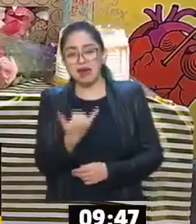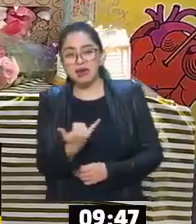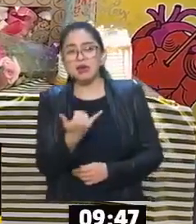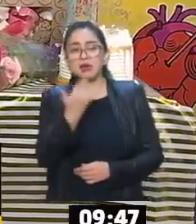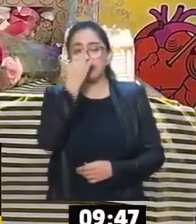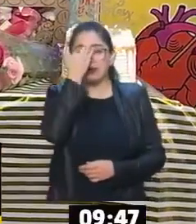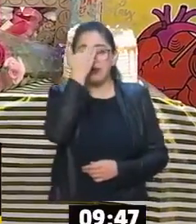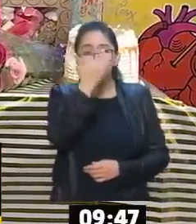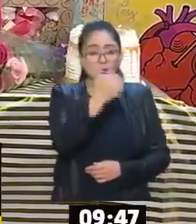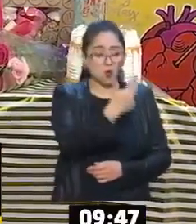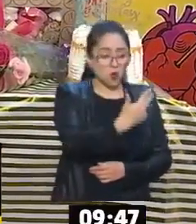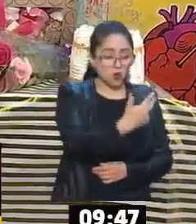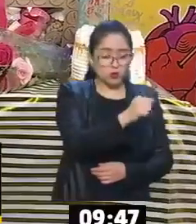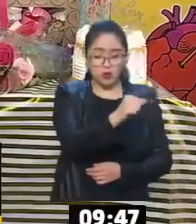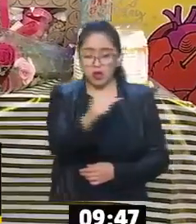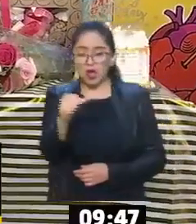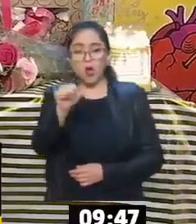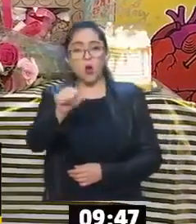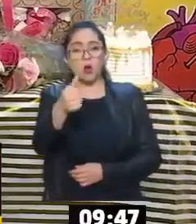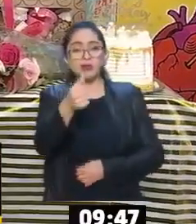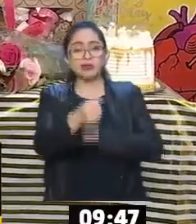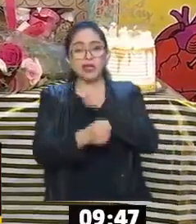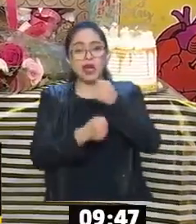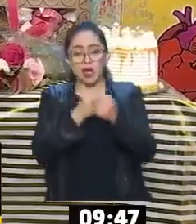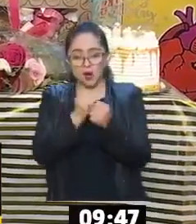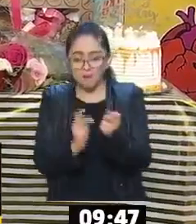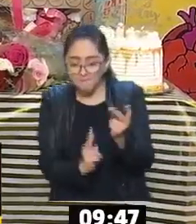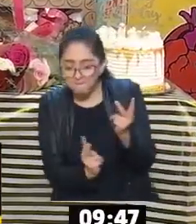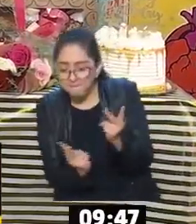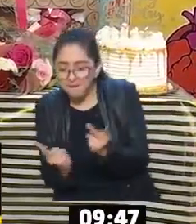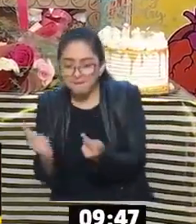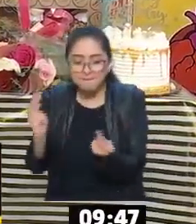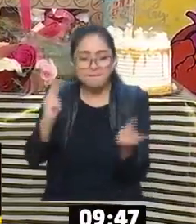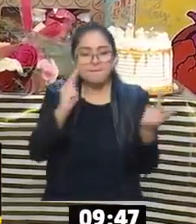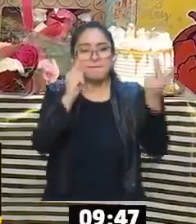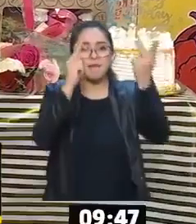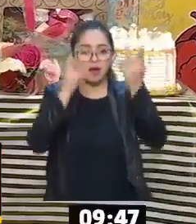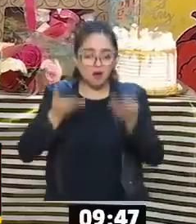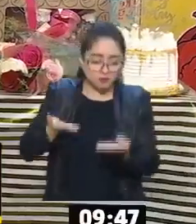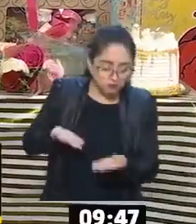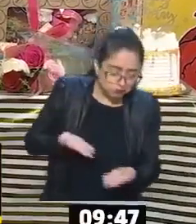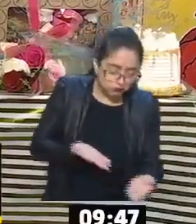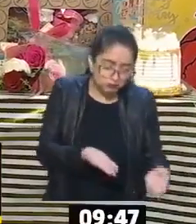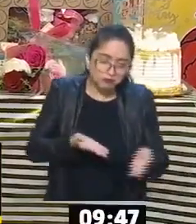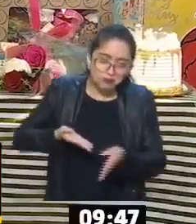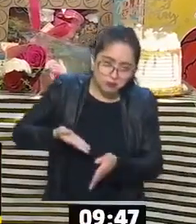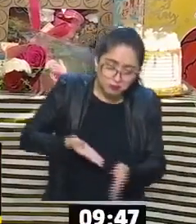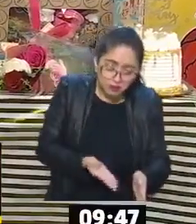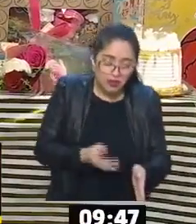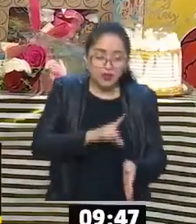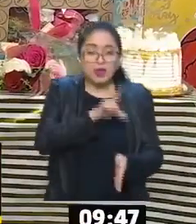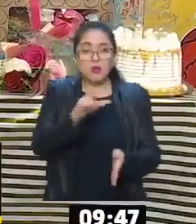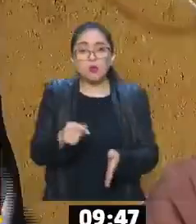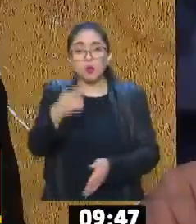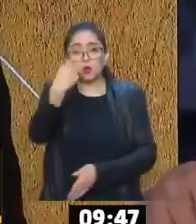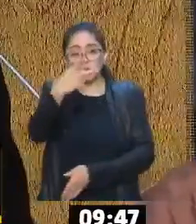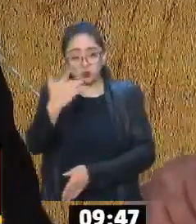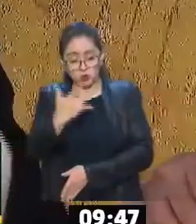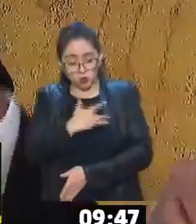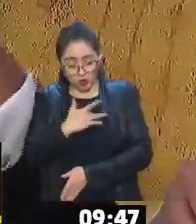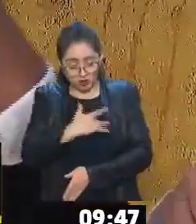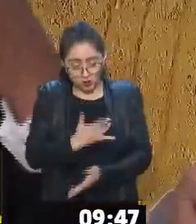entre 8 y 11 años de edad la planta para poderlo capar. Hasta me siento culpable. Sacar su corazón, sí. Entonces es un producto